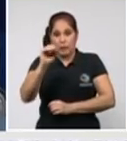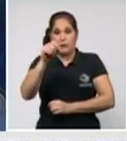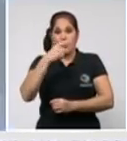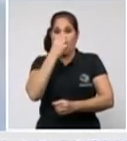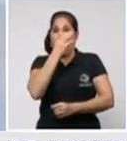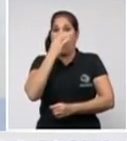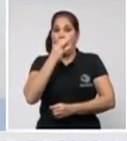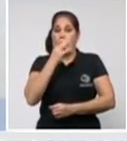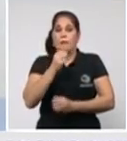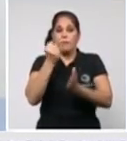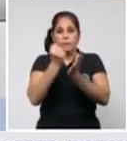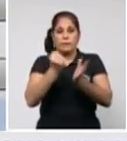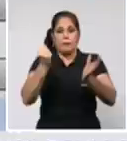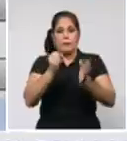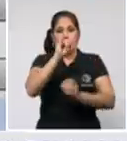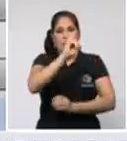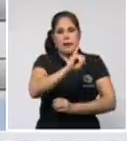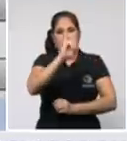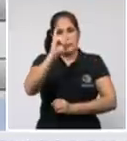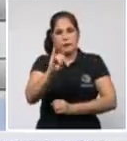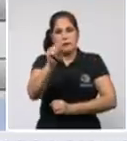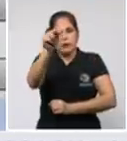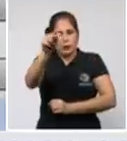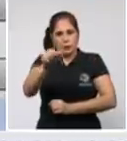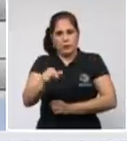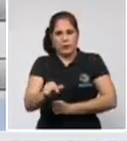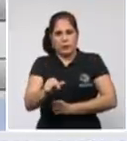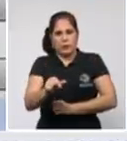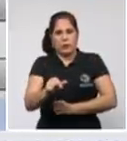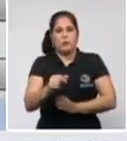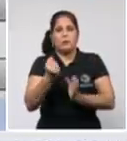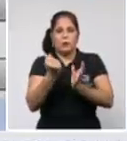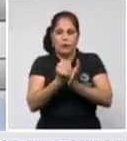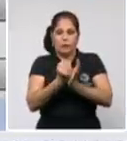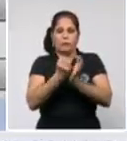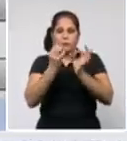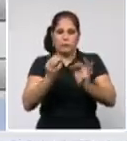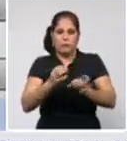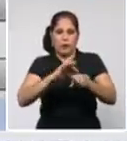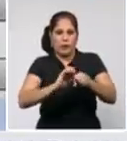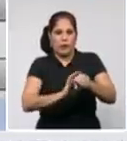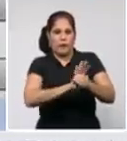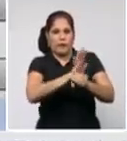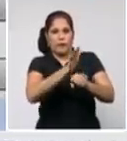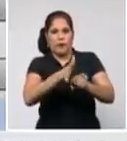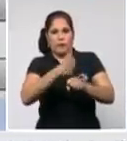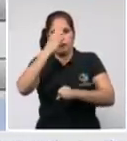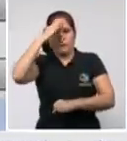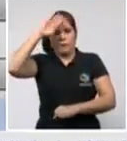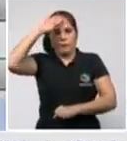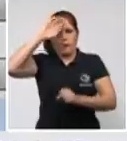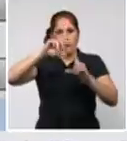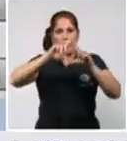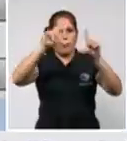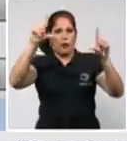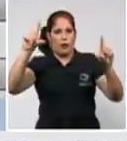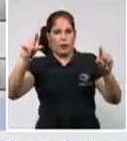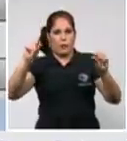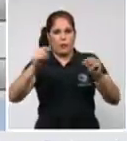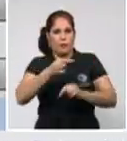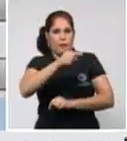diagnosticaron 66 personas con la COVID-19 en nuestro país en el día de